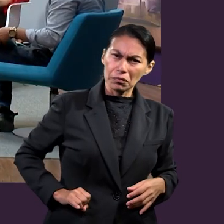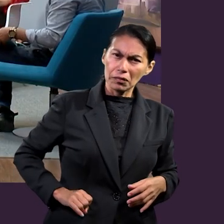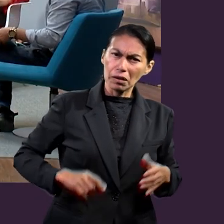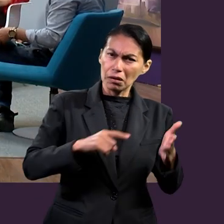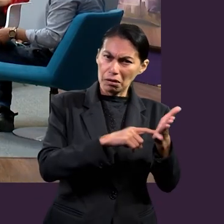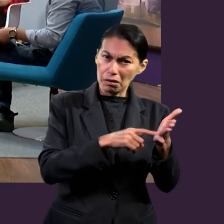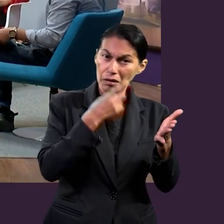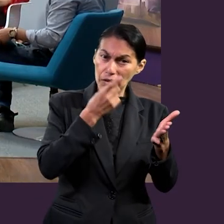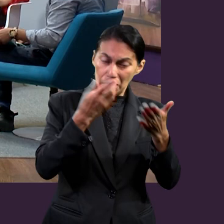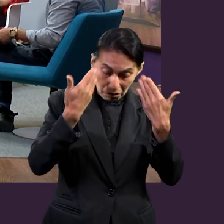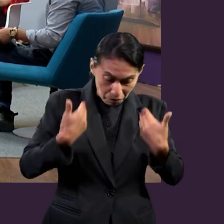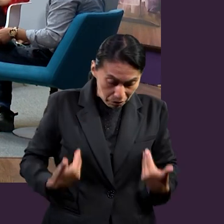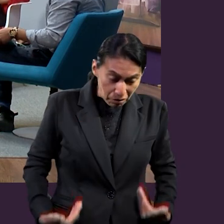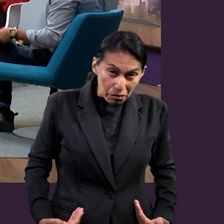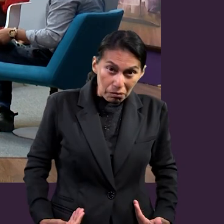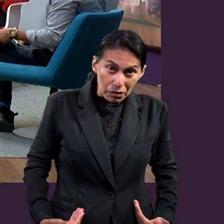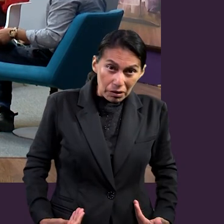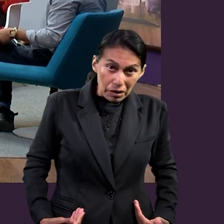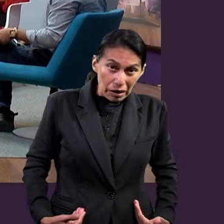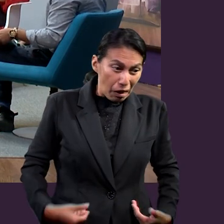referencia de las vestimentas, ¿no?